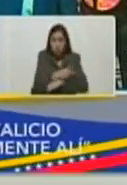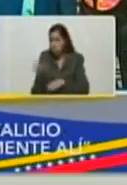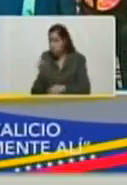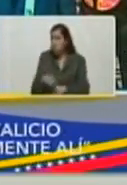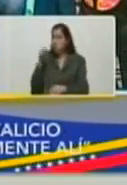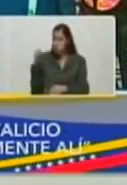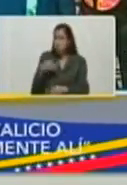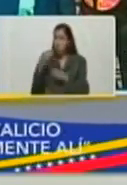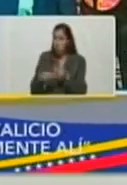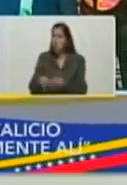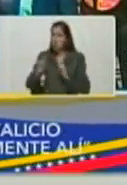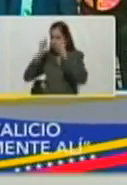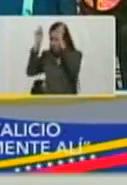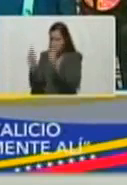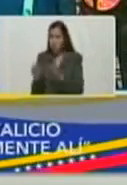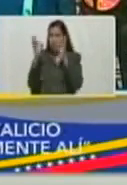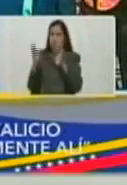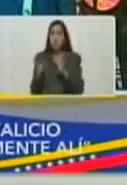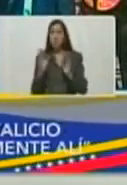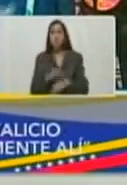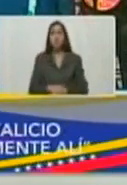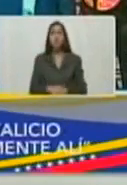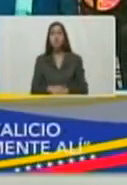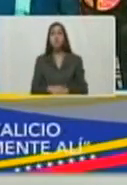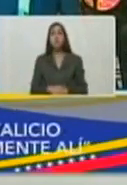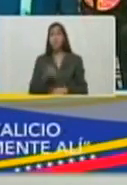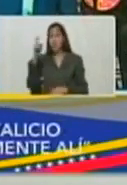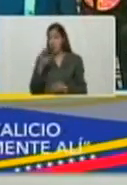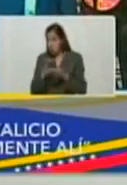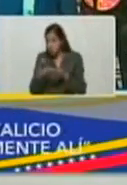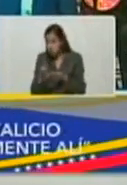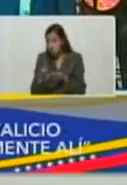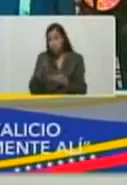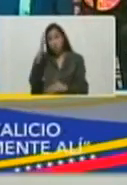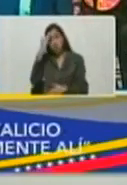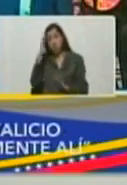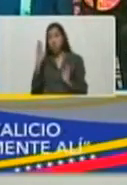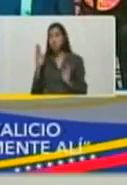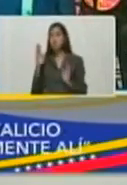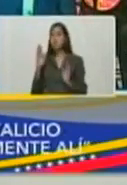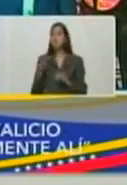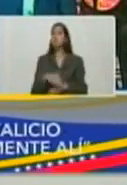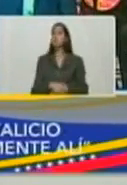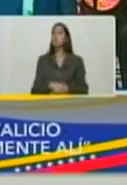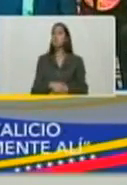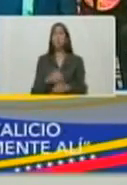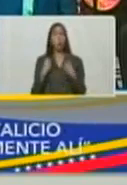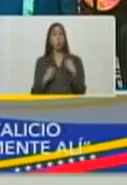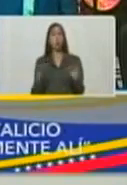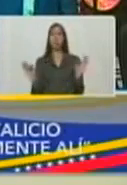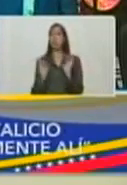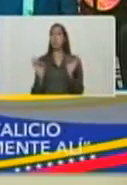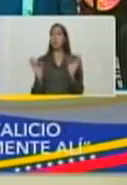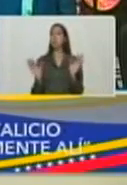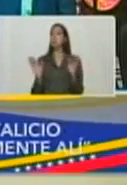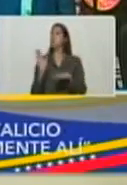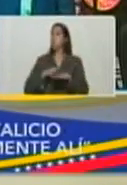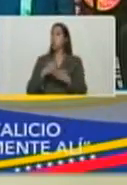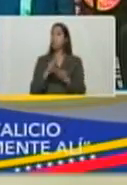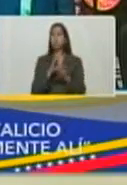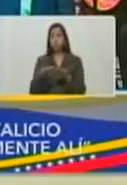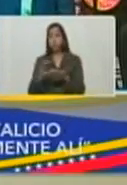a ti directamente. Si necesitas recursos, no se preocupe, porque recursos